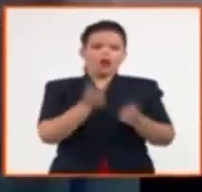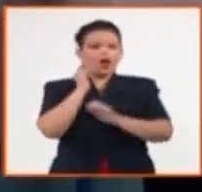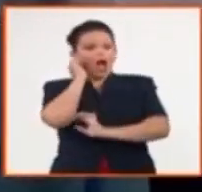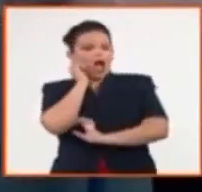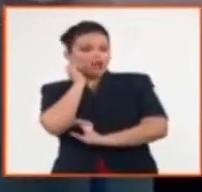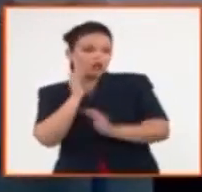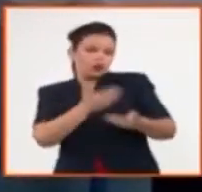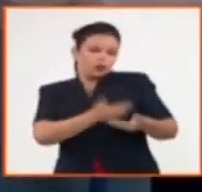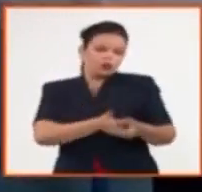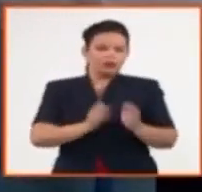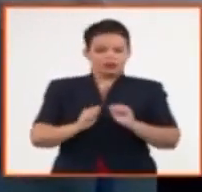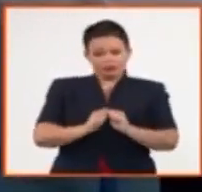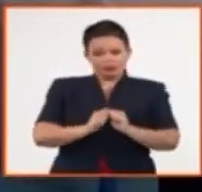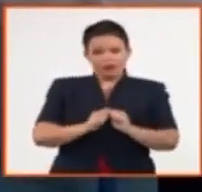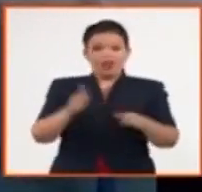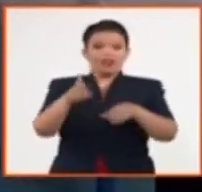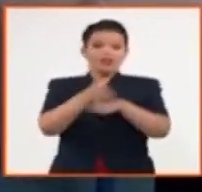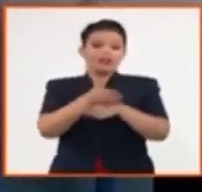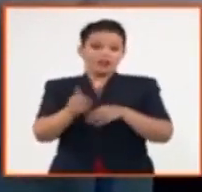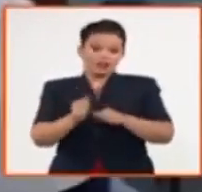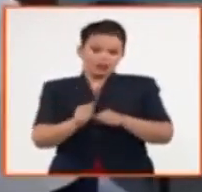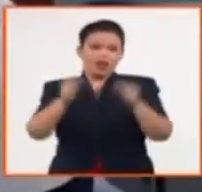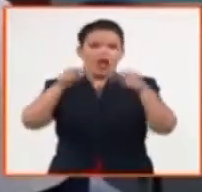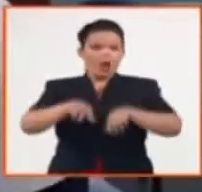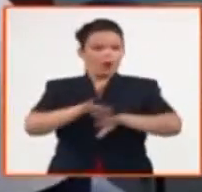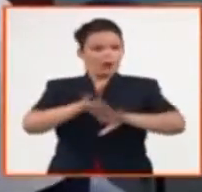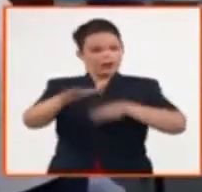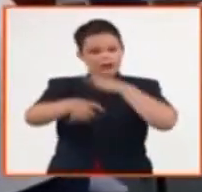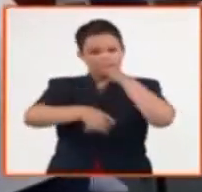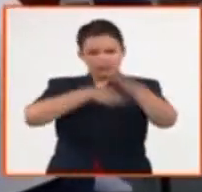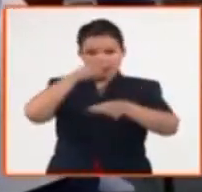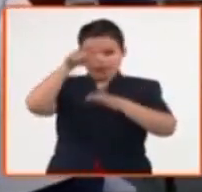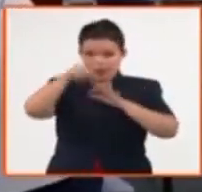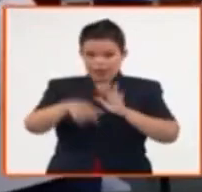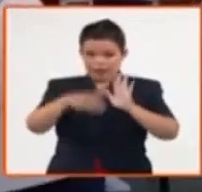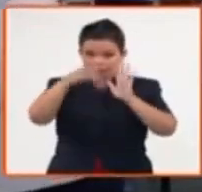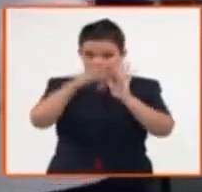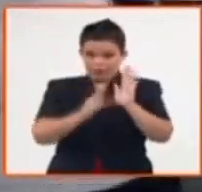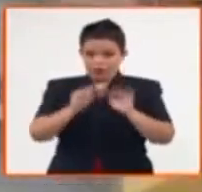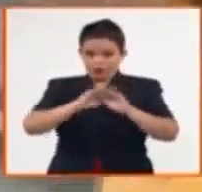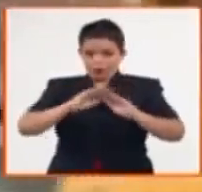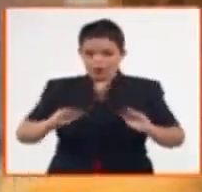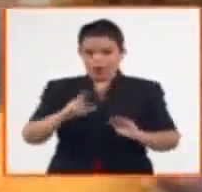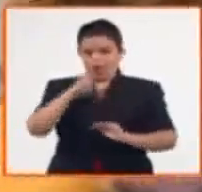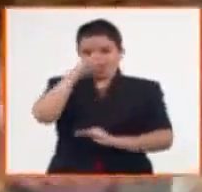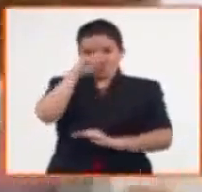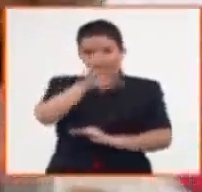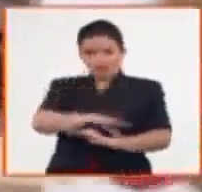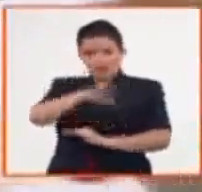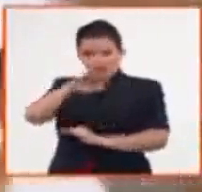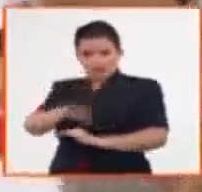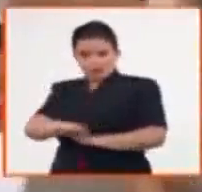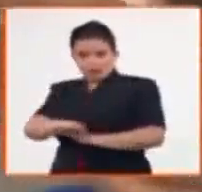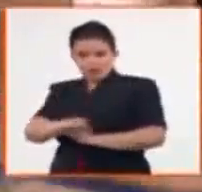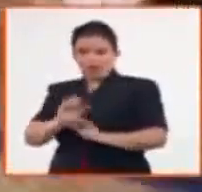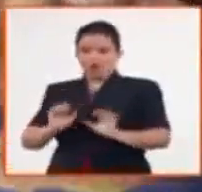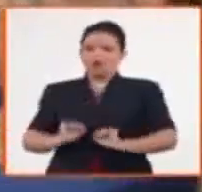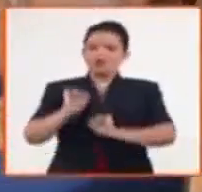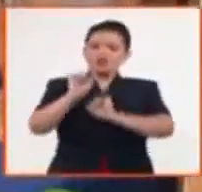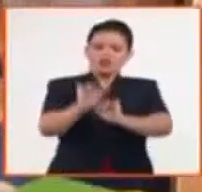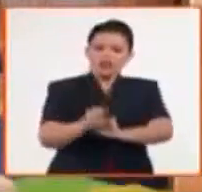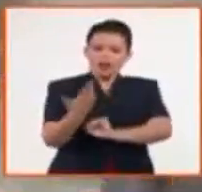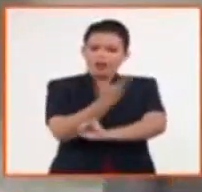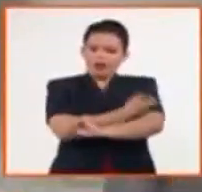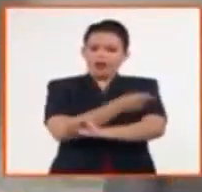sabes, ahora todos lo sabemos. Este mes, cuando lleves tu niño a la escuela a vacunarse, dile, no tengas